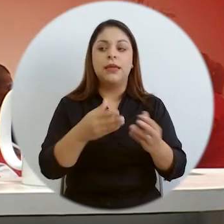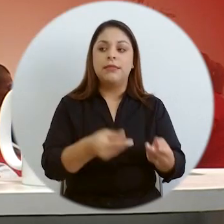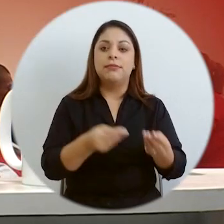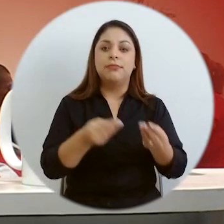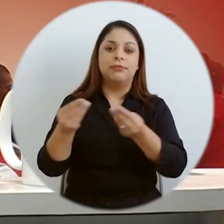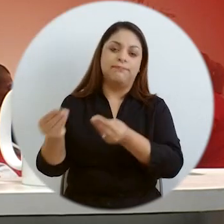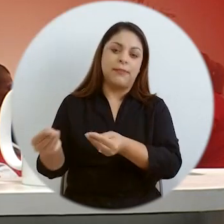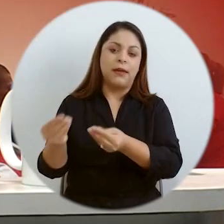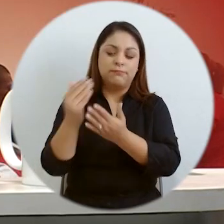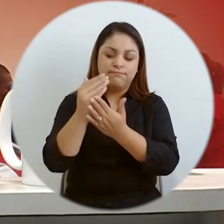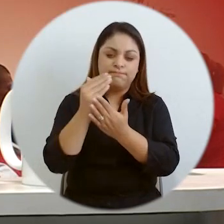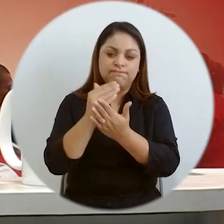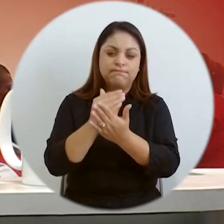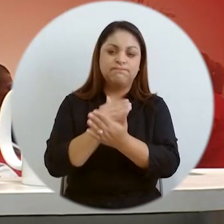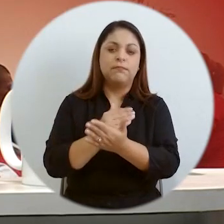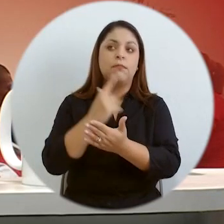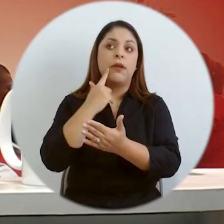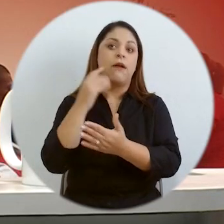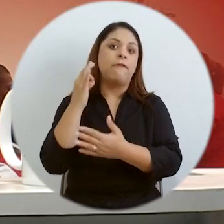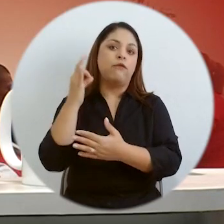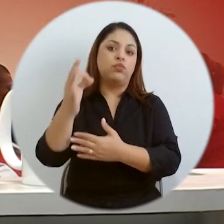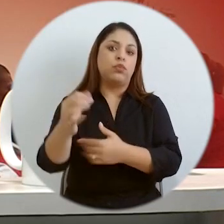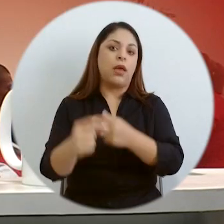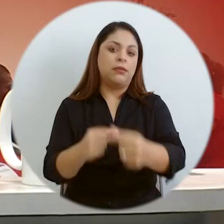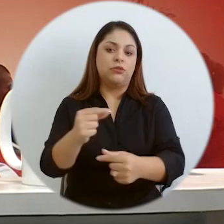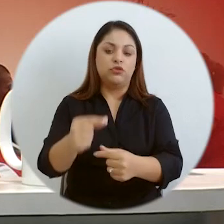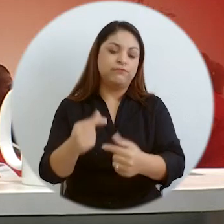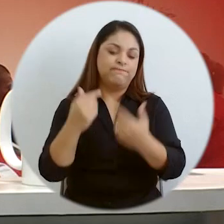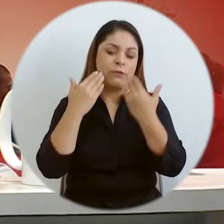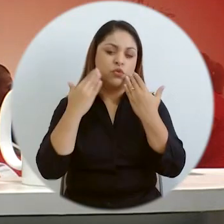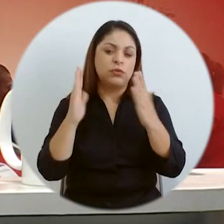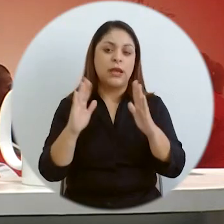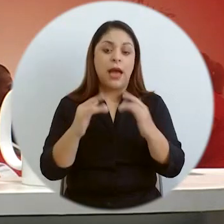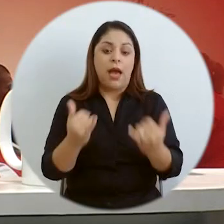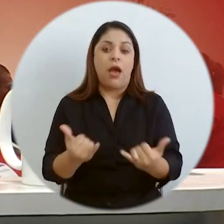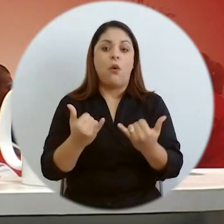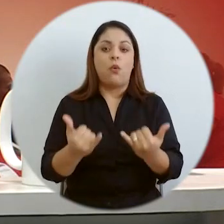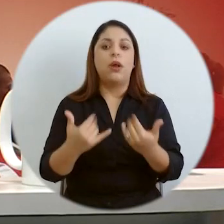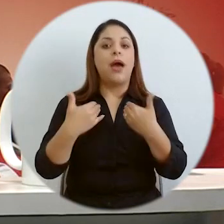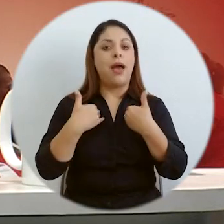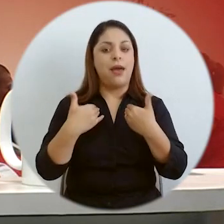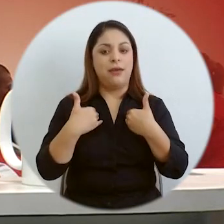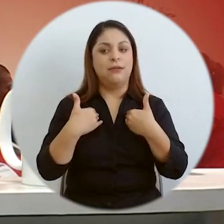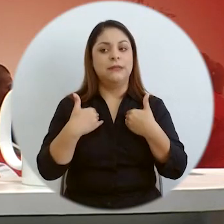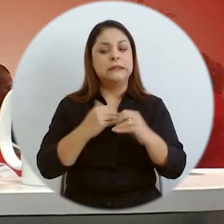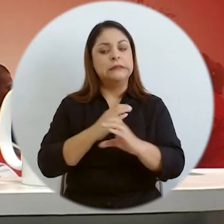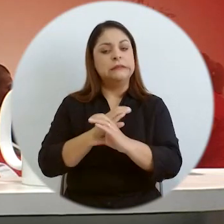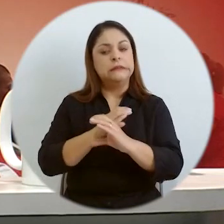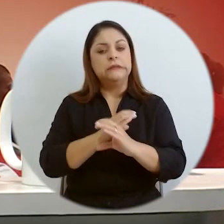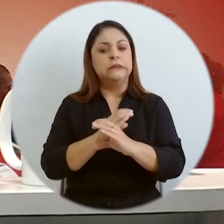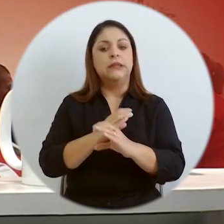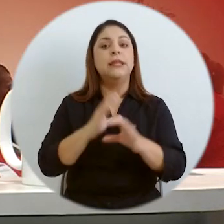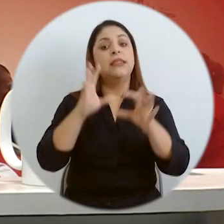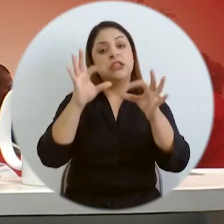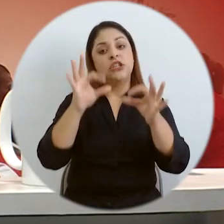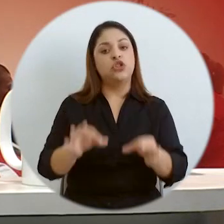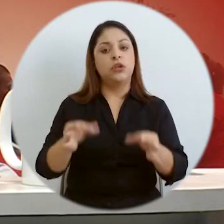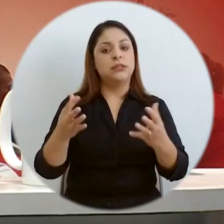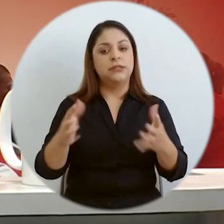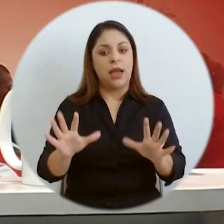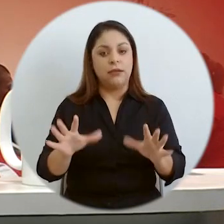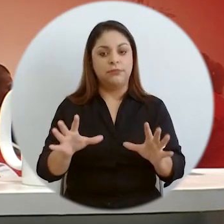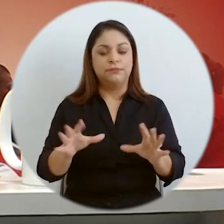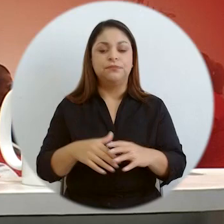elementos para tener nuestras reservas y efectivamente esas decisiones se implementaron, y la prueba